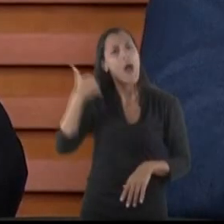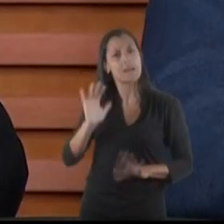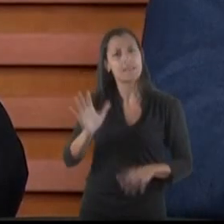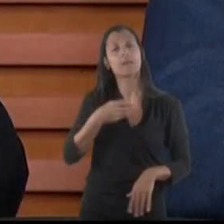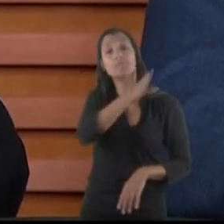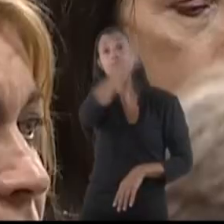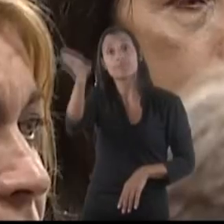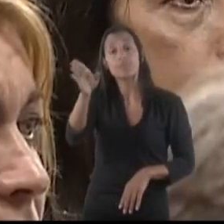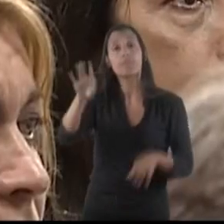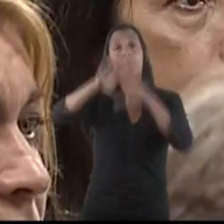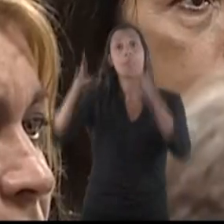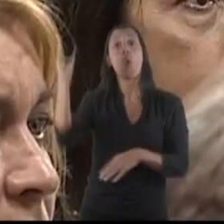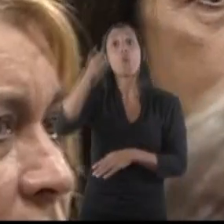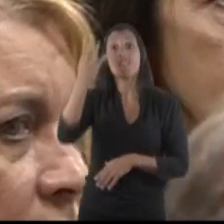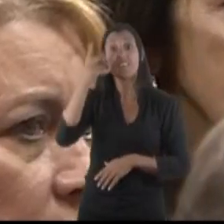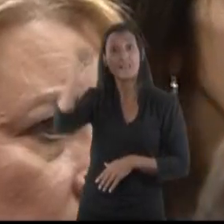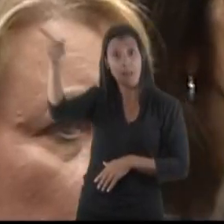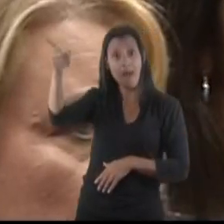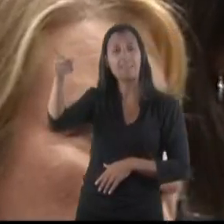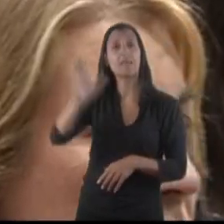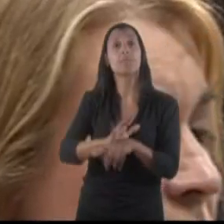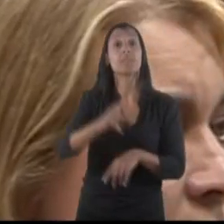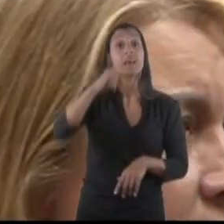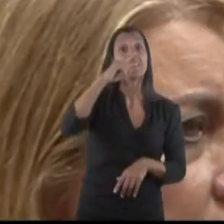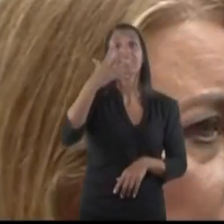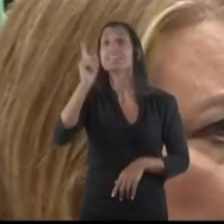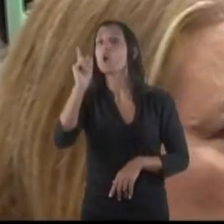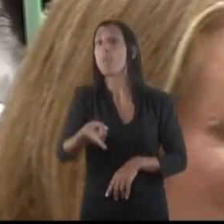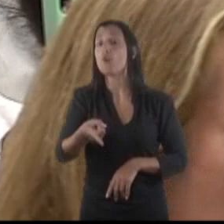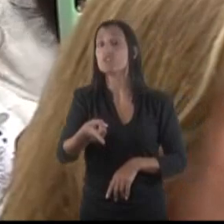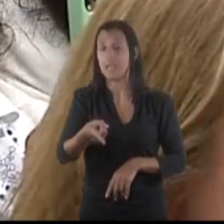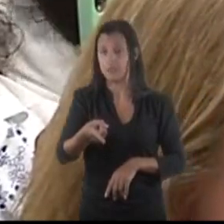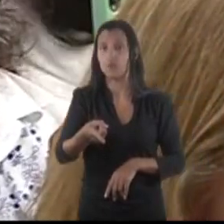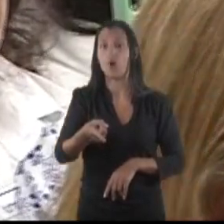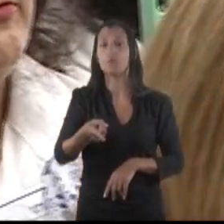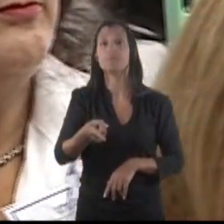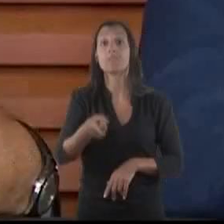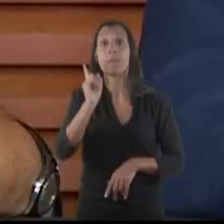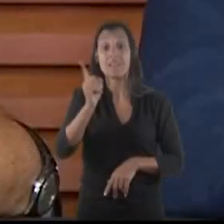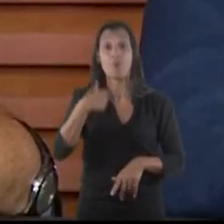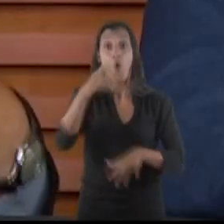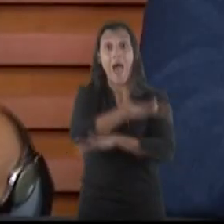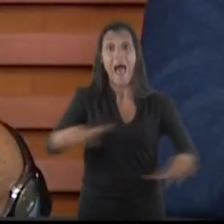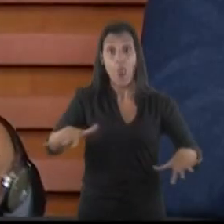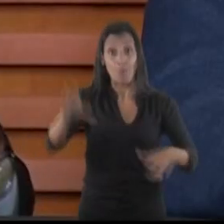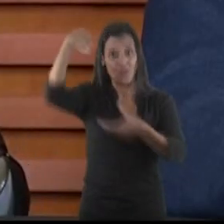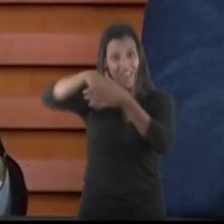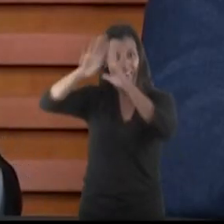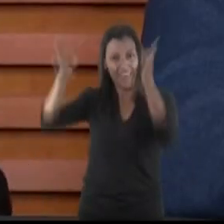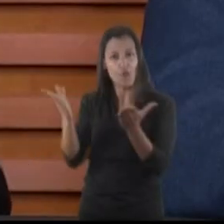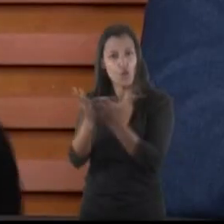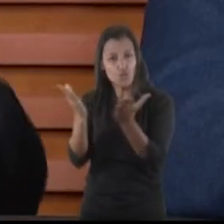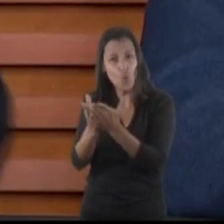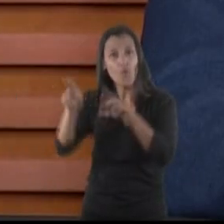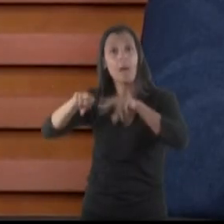que estuvimos en la Universidad de San Martín, el 75% de quienes estudian en esa